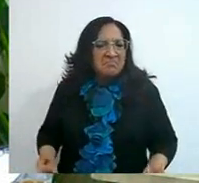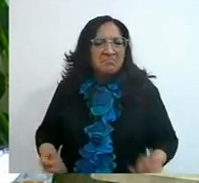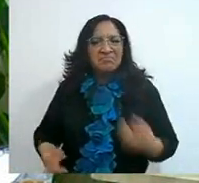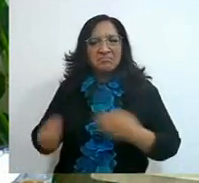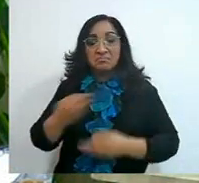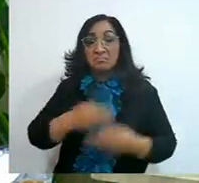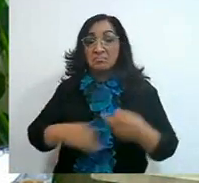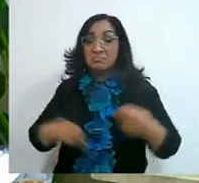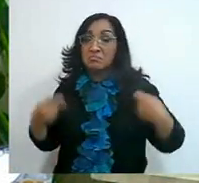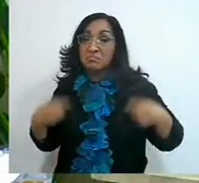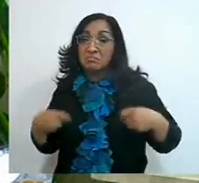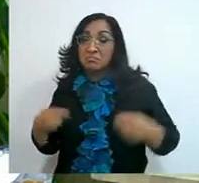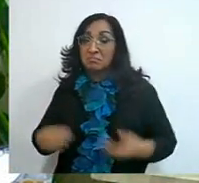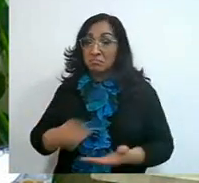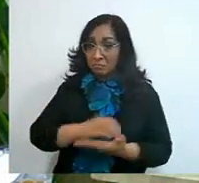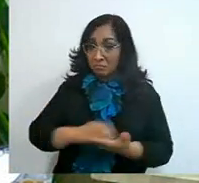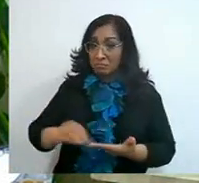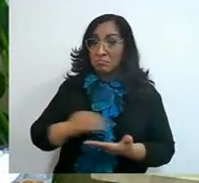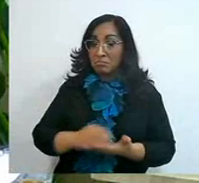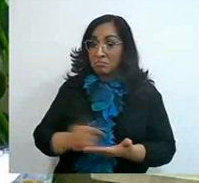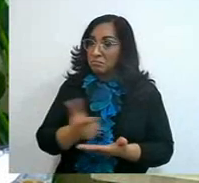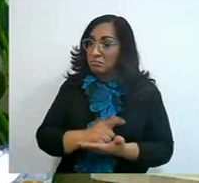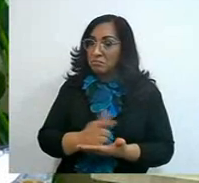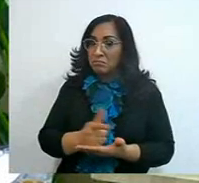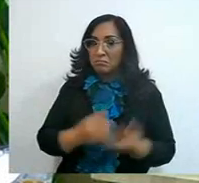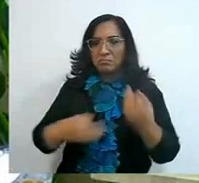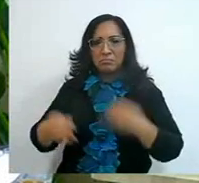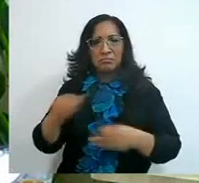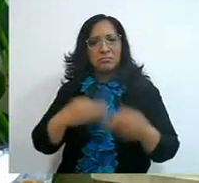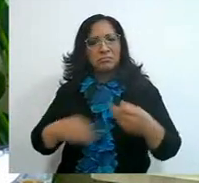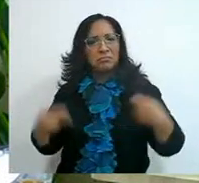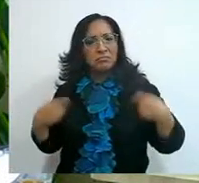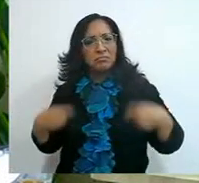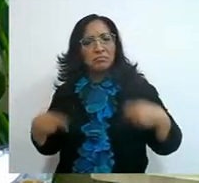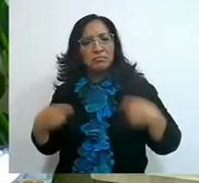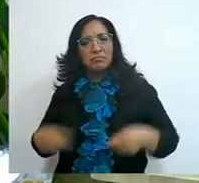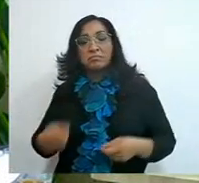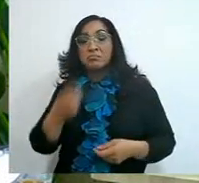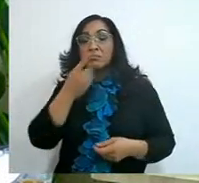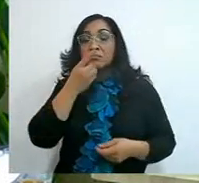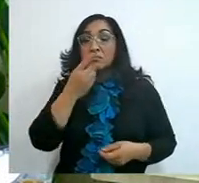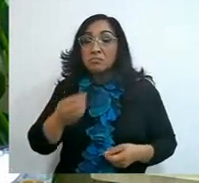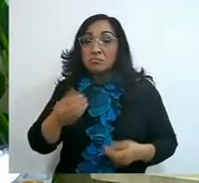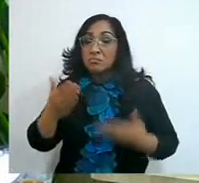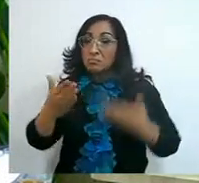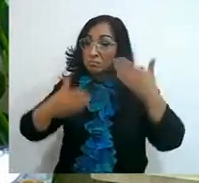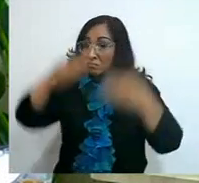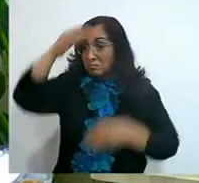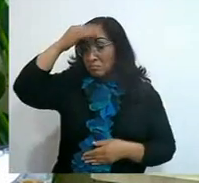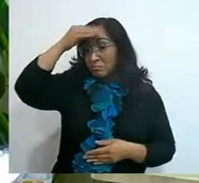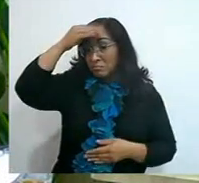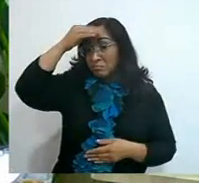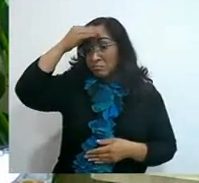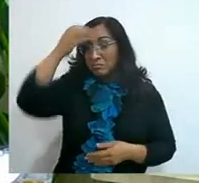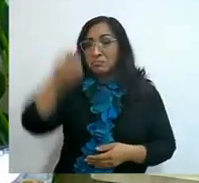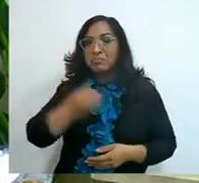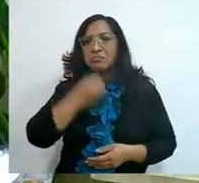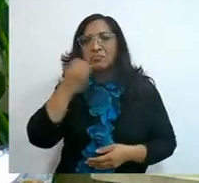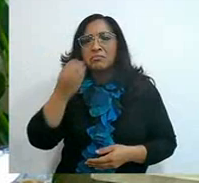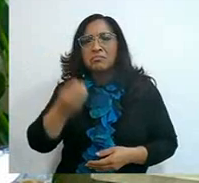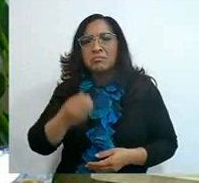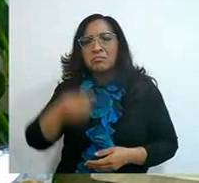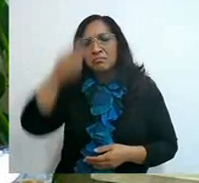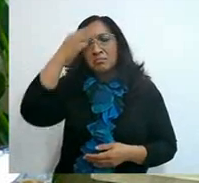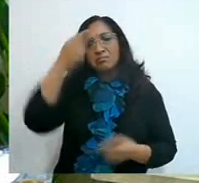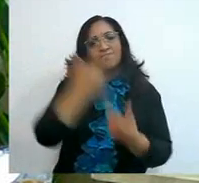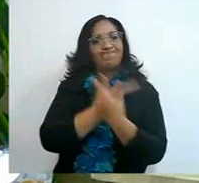Todo mundo compró ese libro y todo mundo dijo que aprendió a orar por liberación, por una